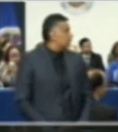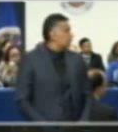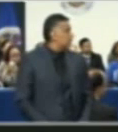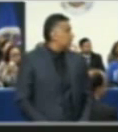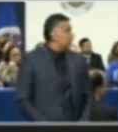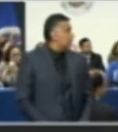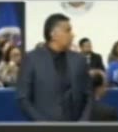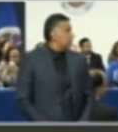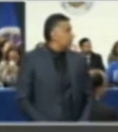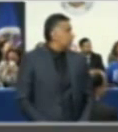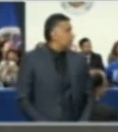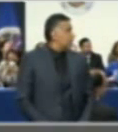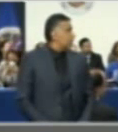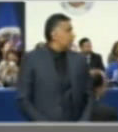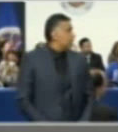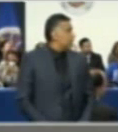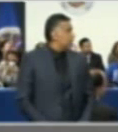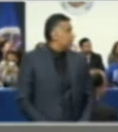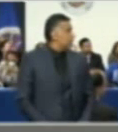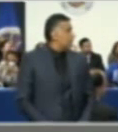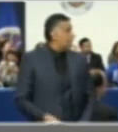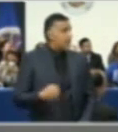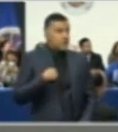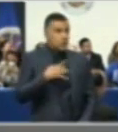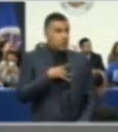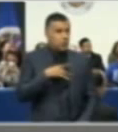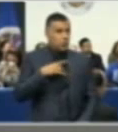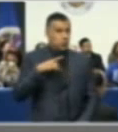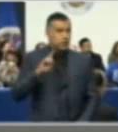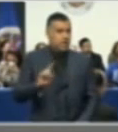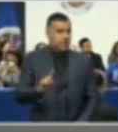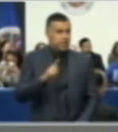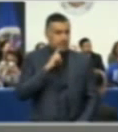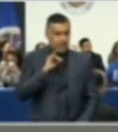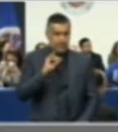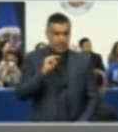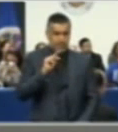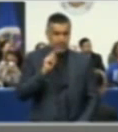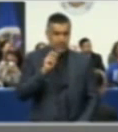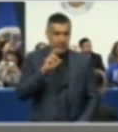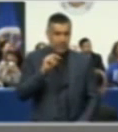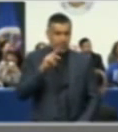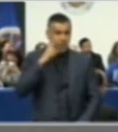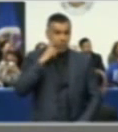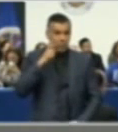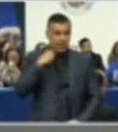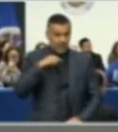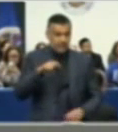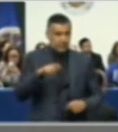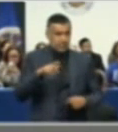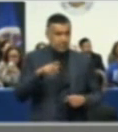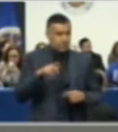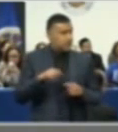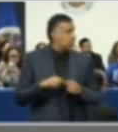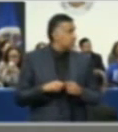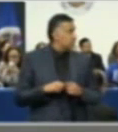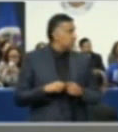A mí no me gusta ser interdictada. Porque si estás